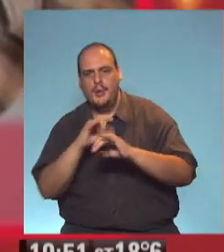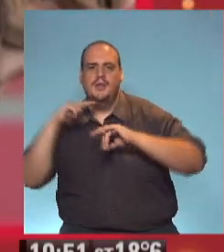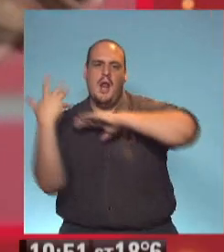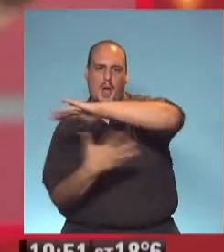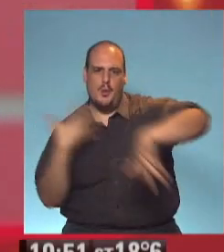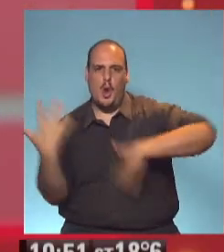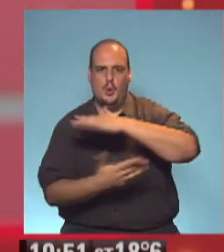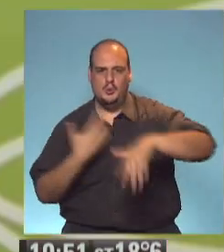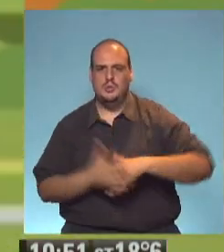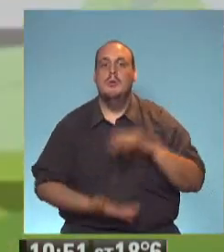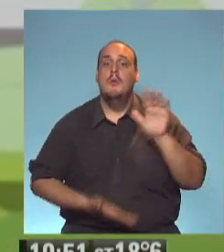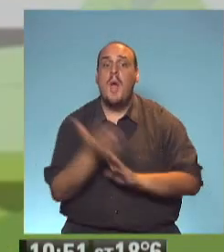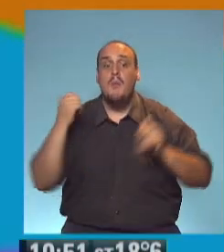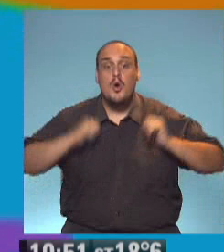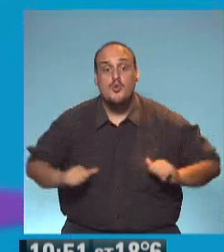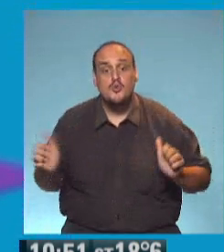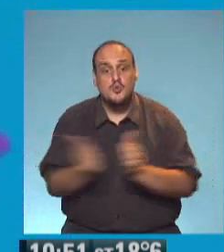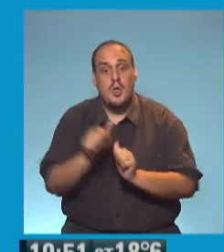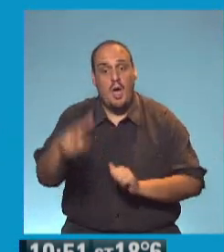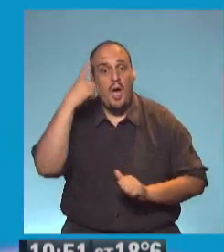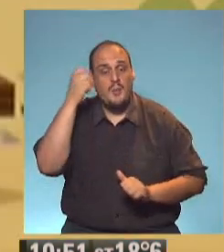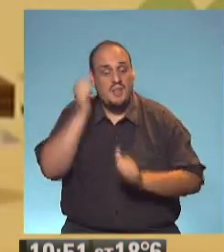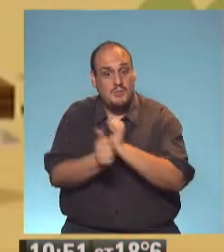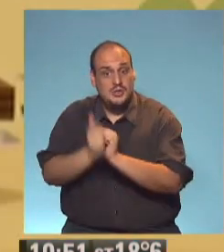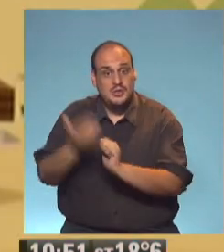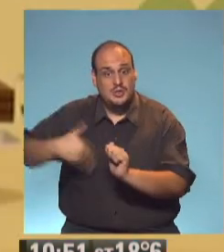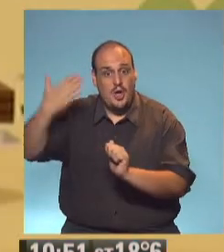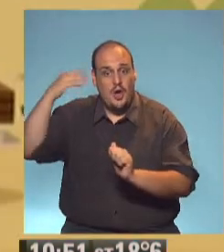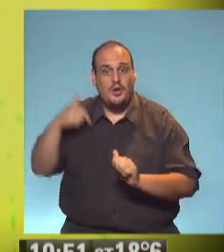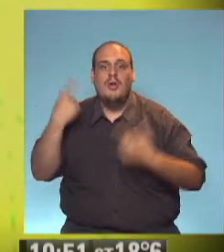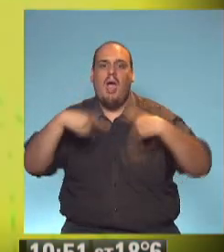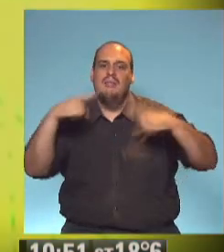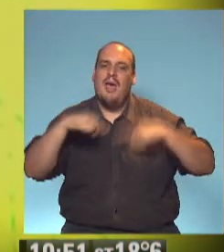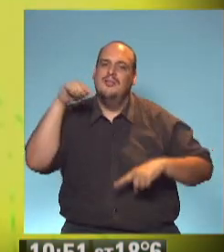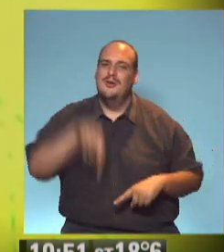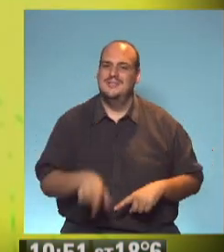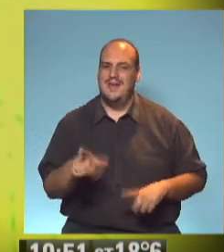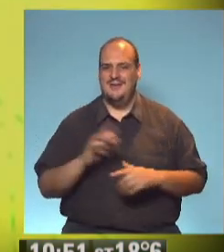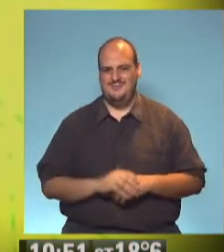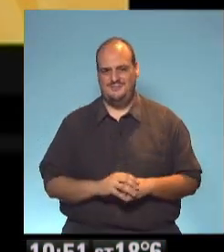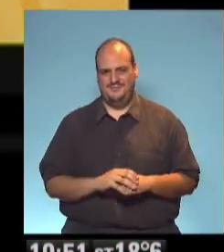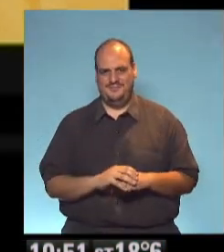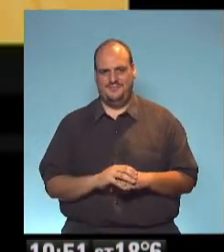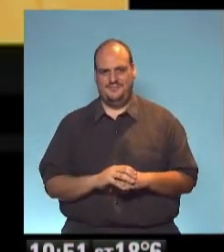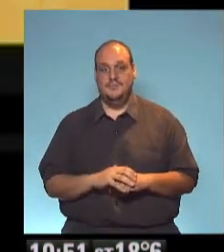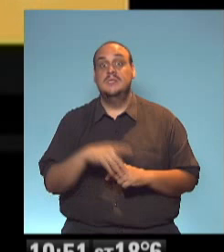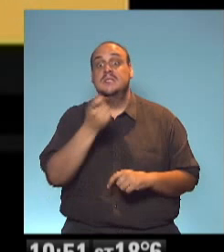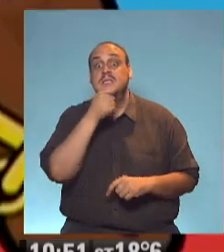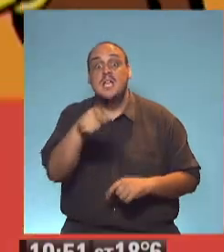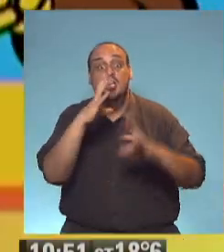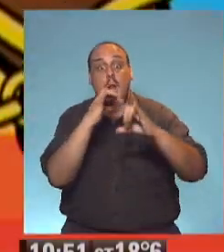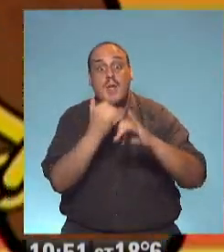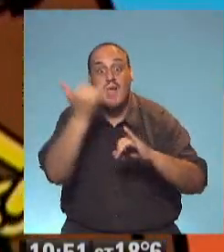revolución. Vamos a pensar, aprendamos de tu historia, cantando esta canción. Y si suena